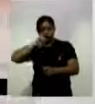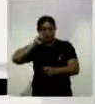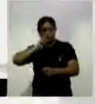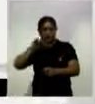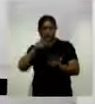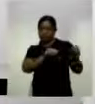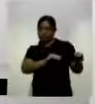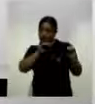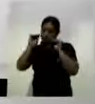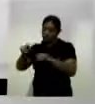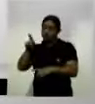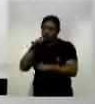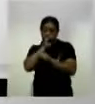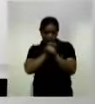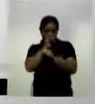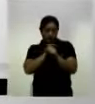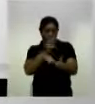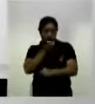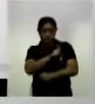la correspondiente investigación de los hechos.